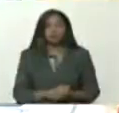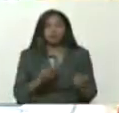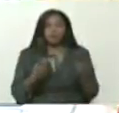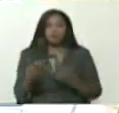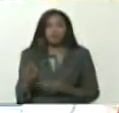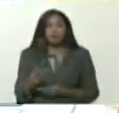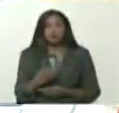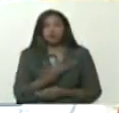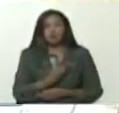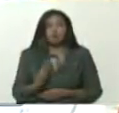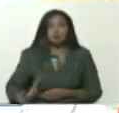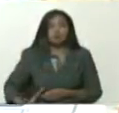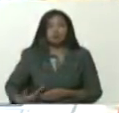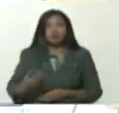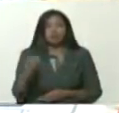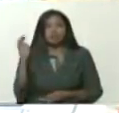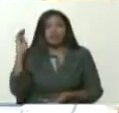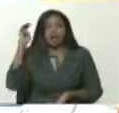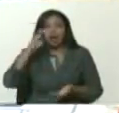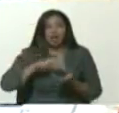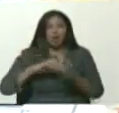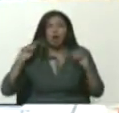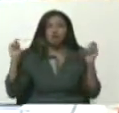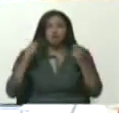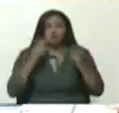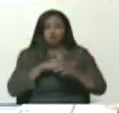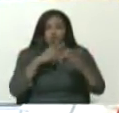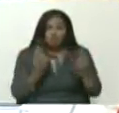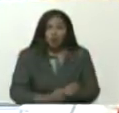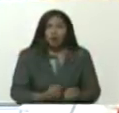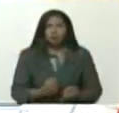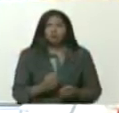Bienvenido, mi comandante, a la Aragua Potencia.